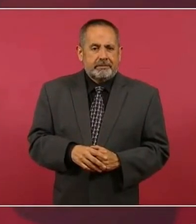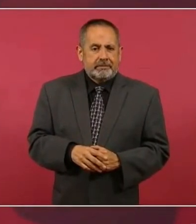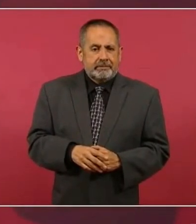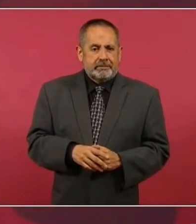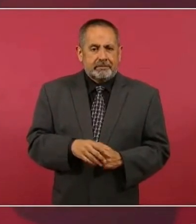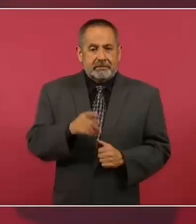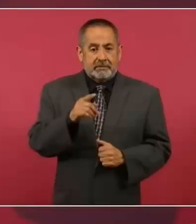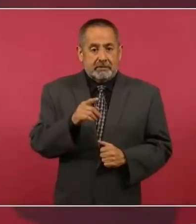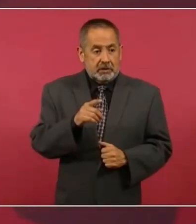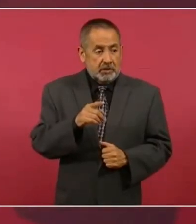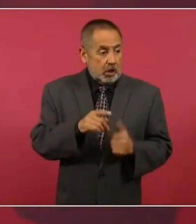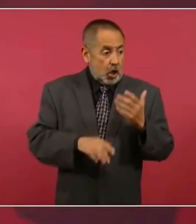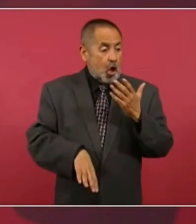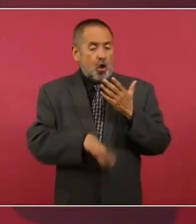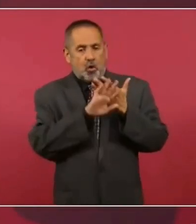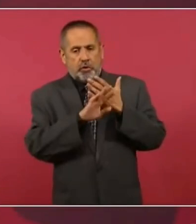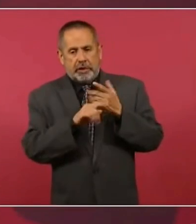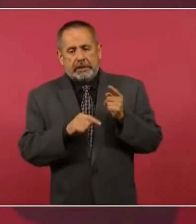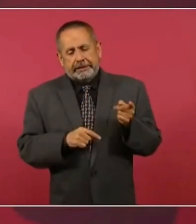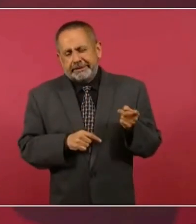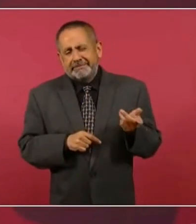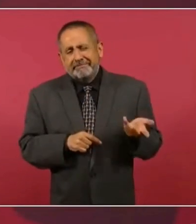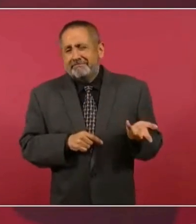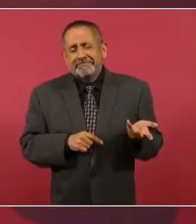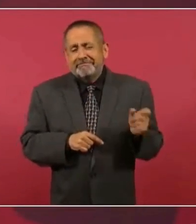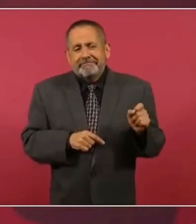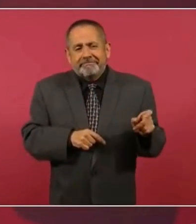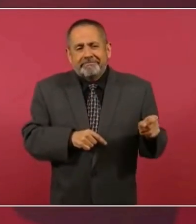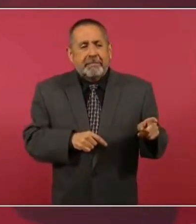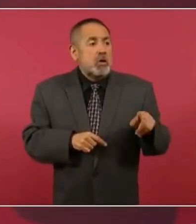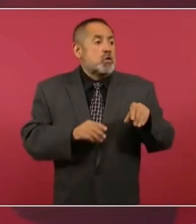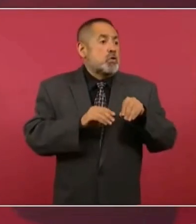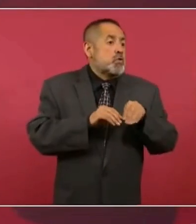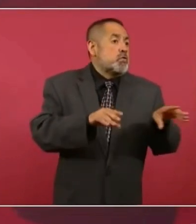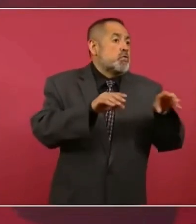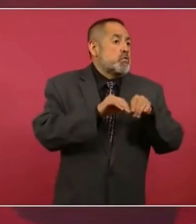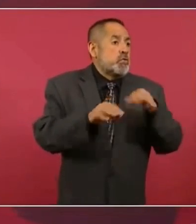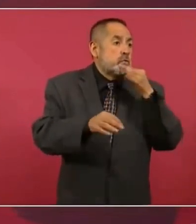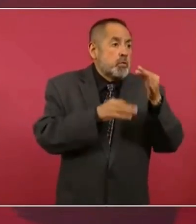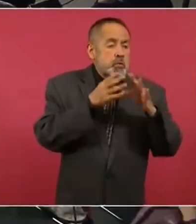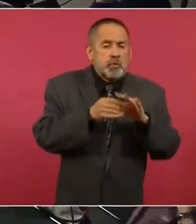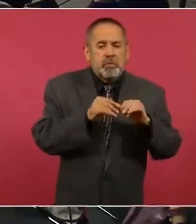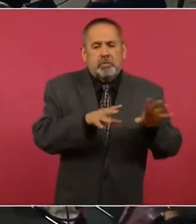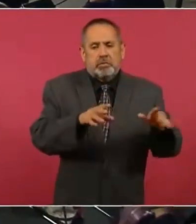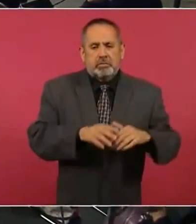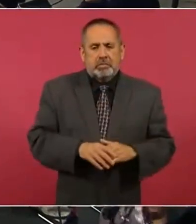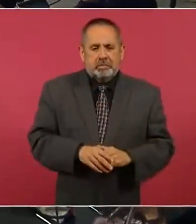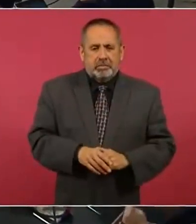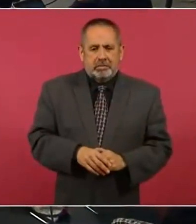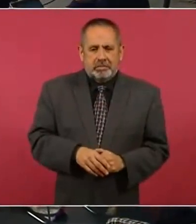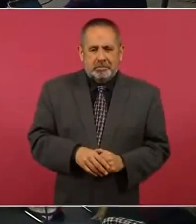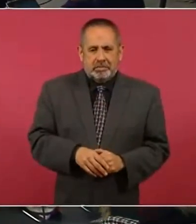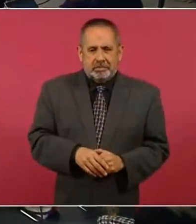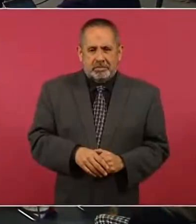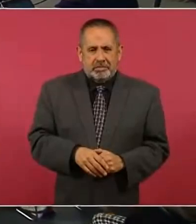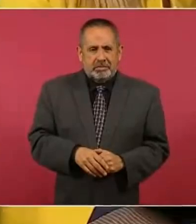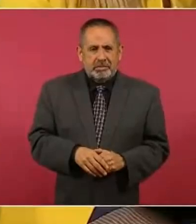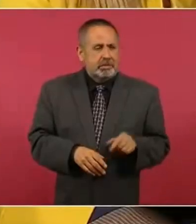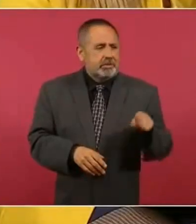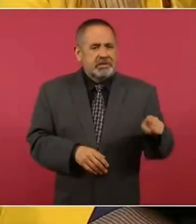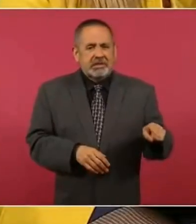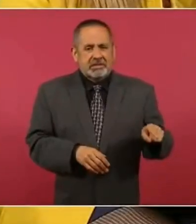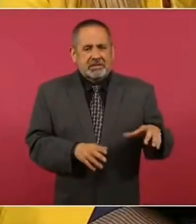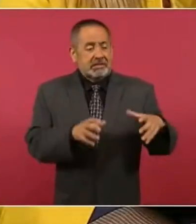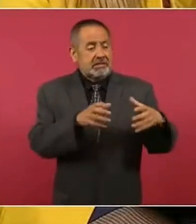que vaya en contra de nosotros, la difunden. Así sea un representante del narco. Cuando